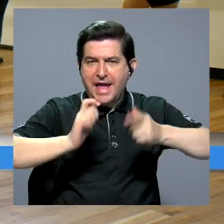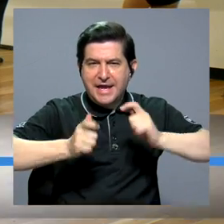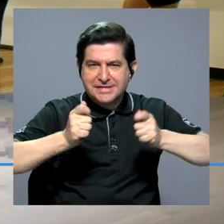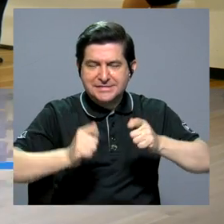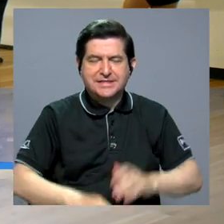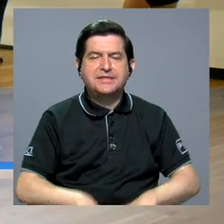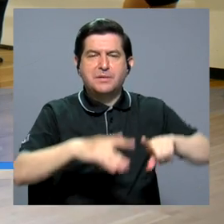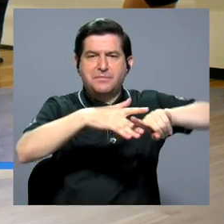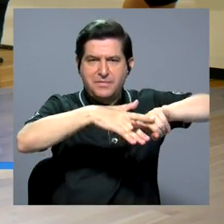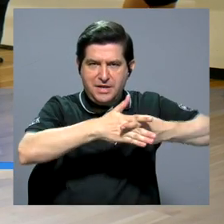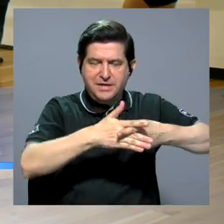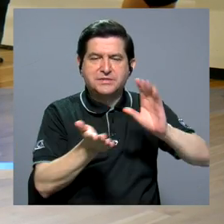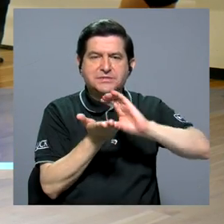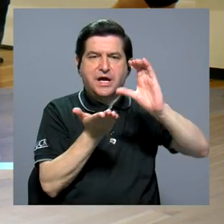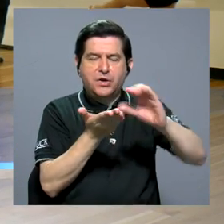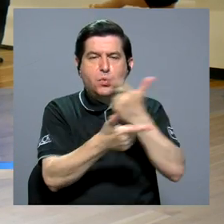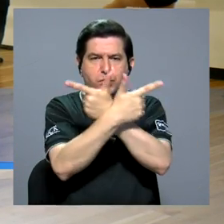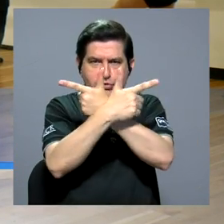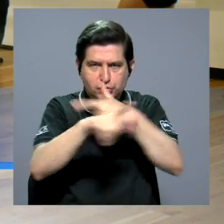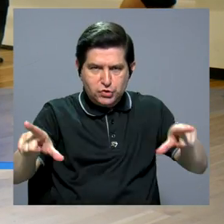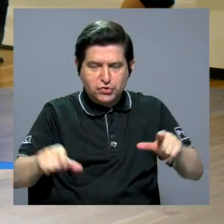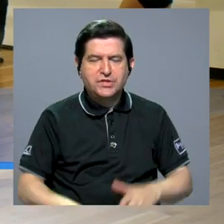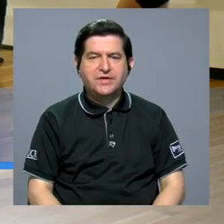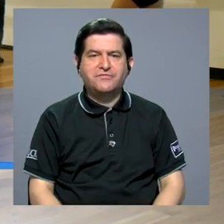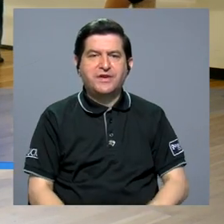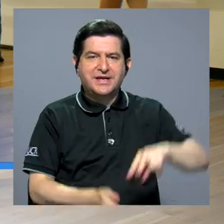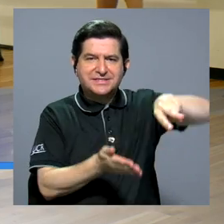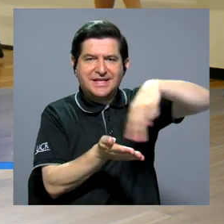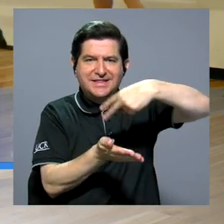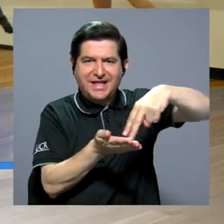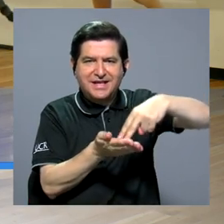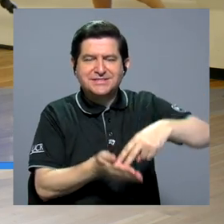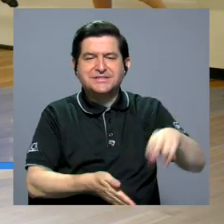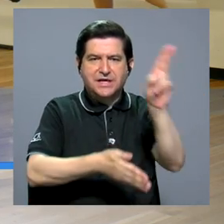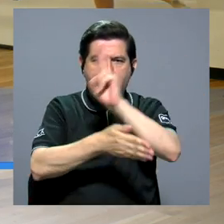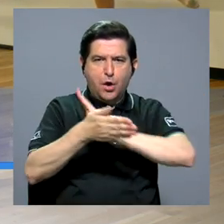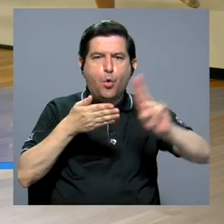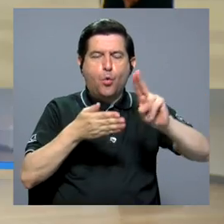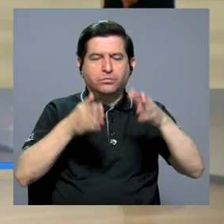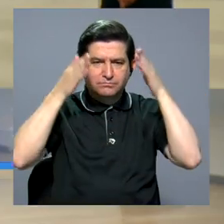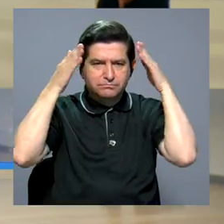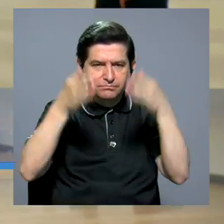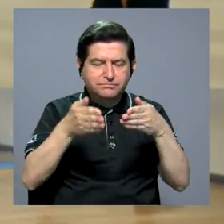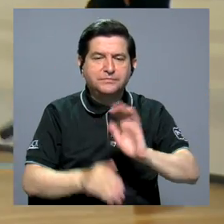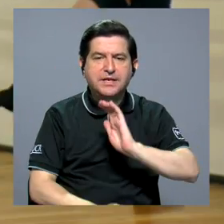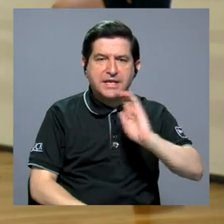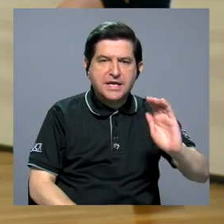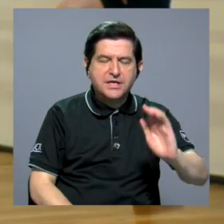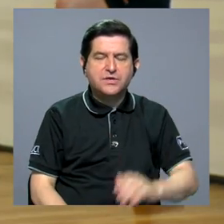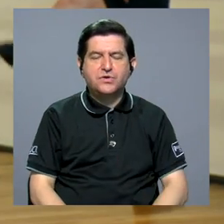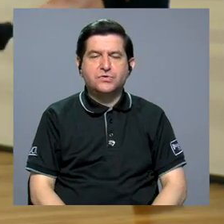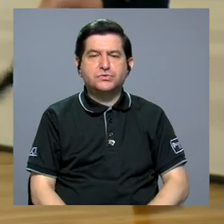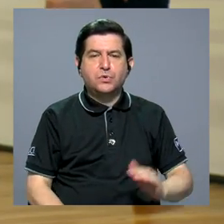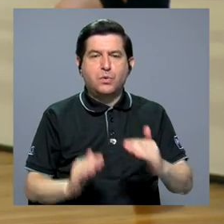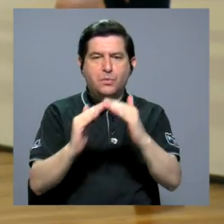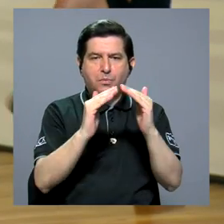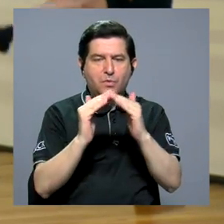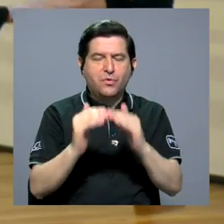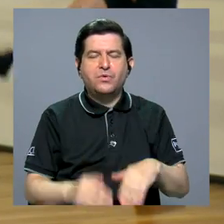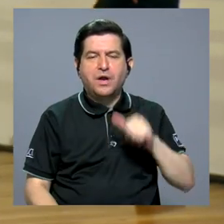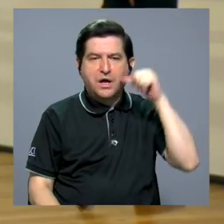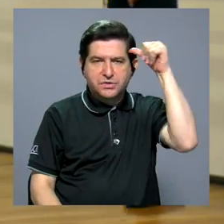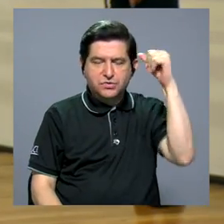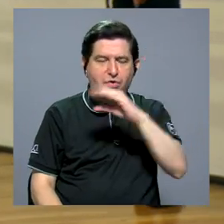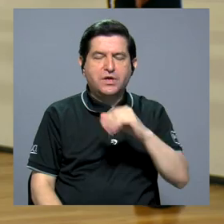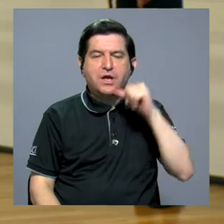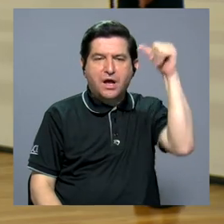En el mes de septiembre dieron inicio los cursos libres que imparte Danza Universitaria dirigidos a niños, niñas,